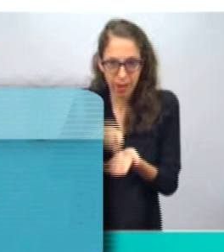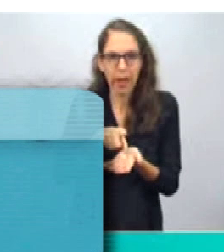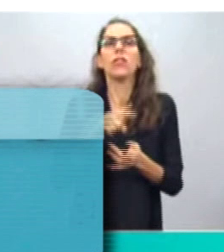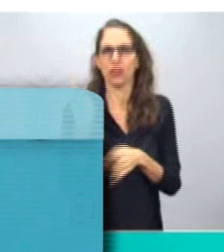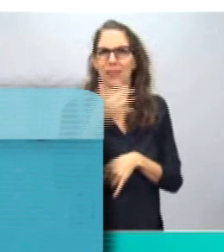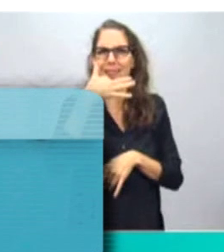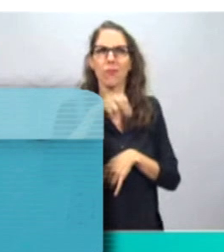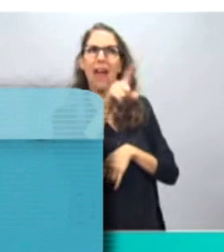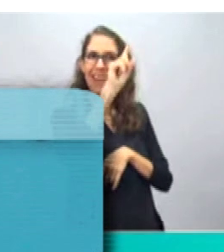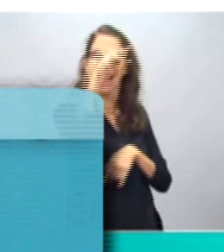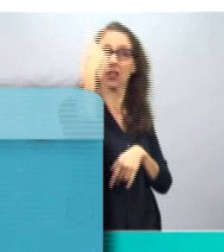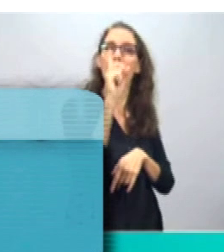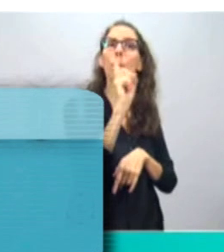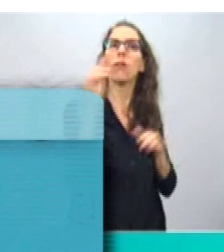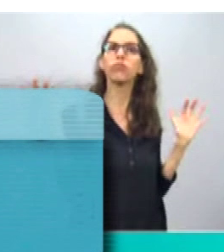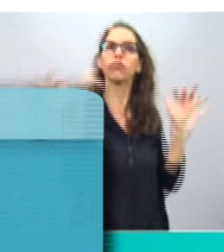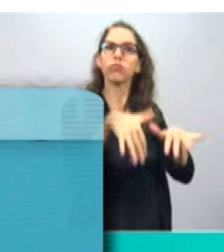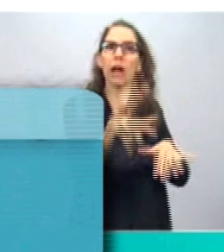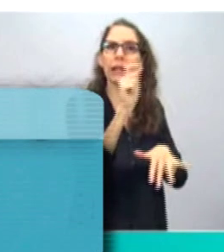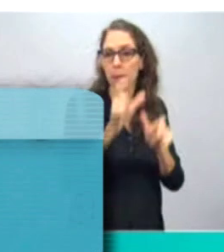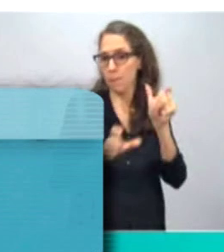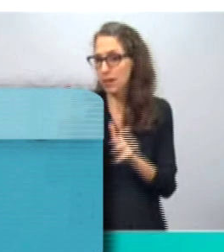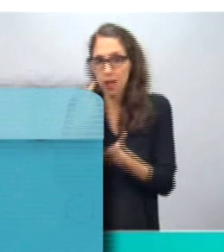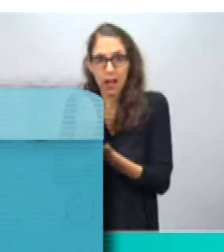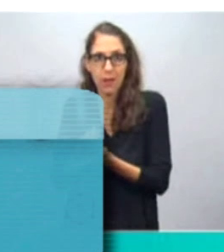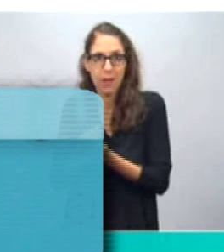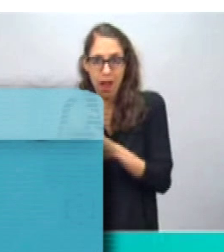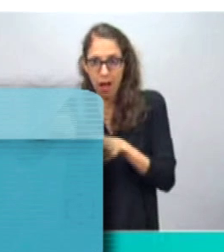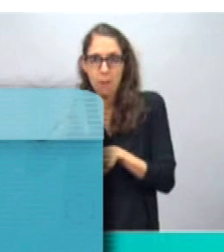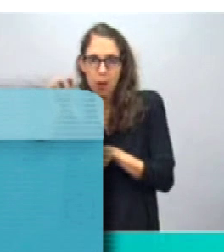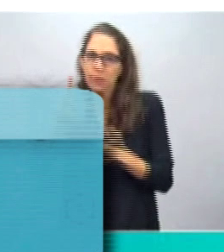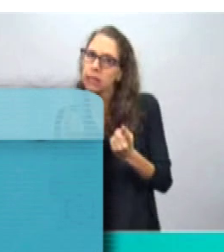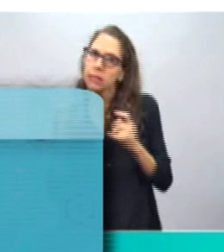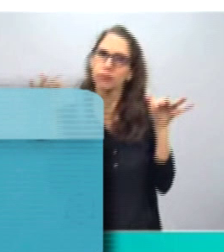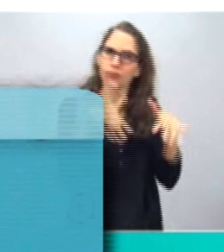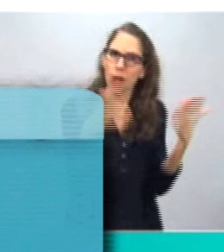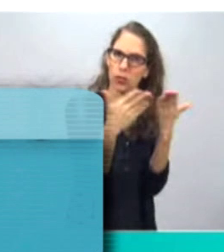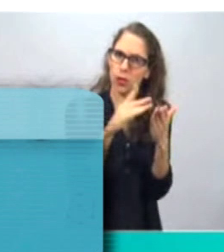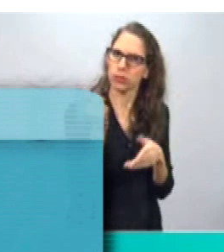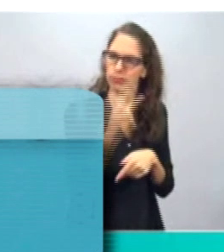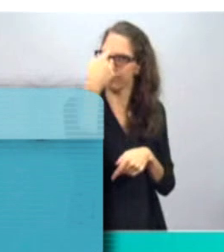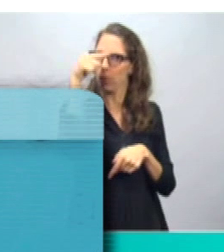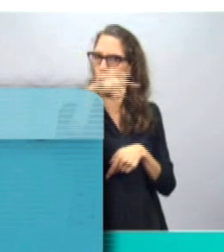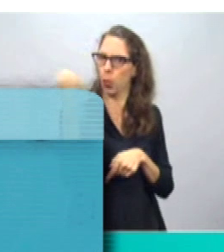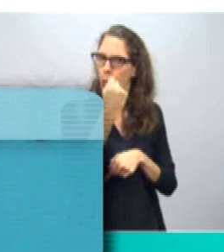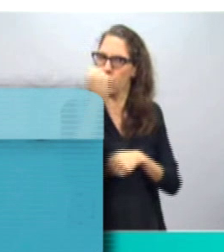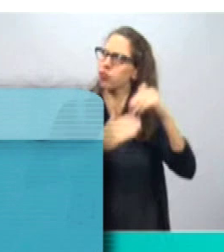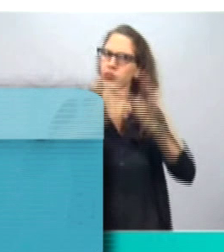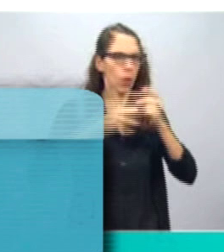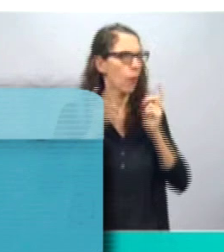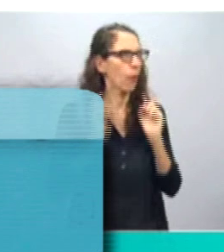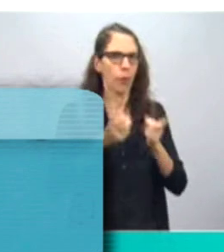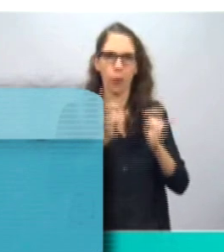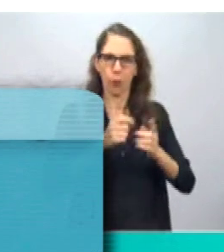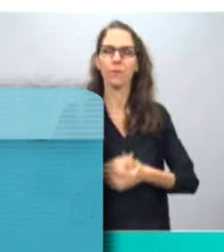pibes, pibas, bonaerenses, así que para nosotros es clave y vital continuar con esas obras en las